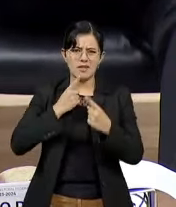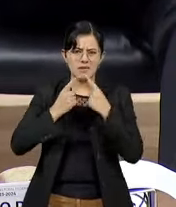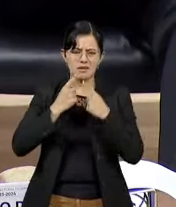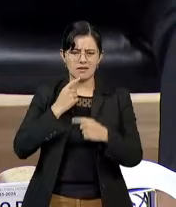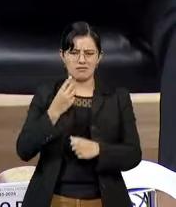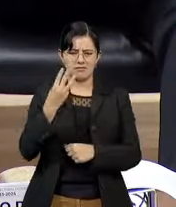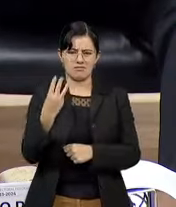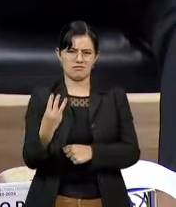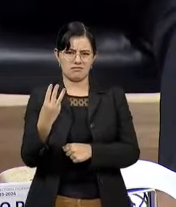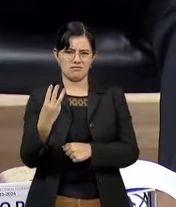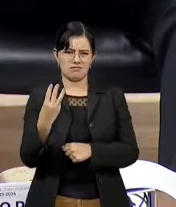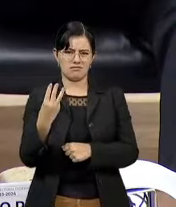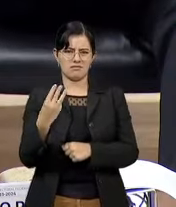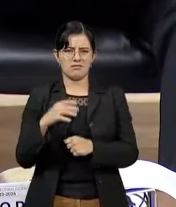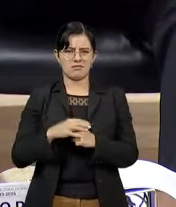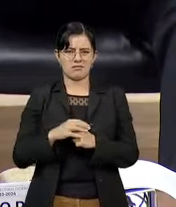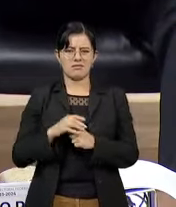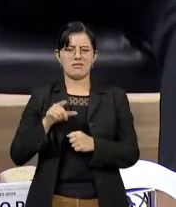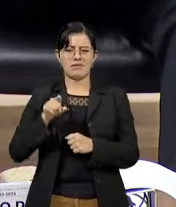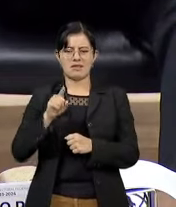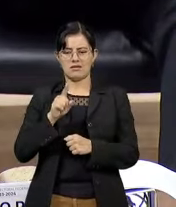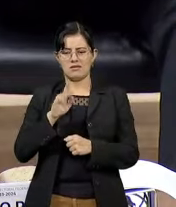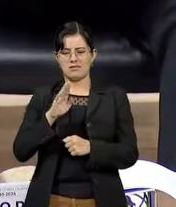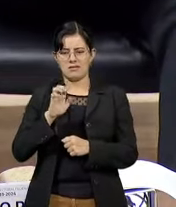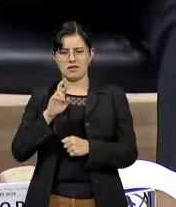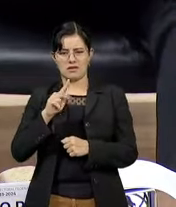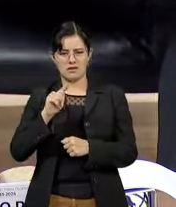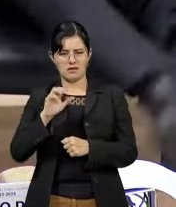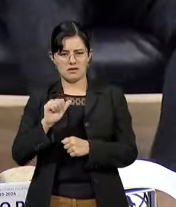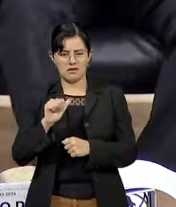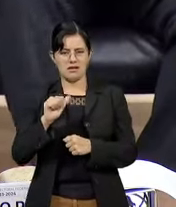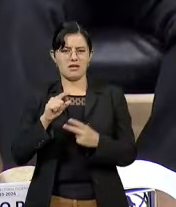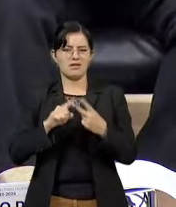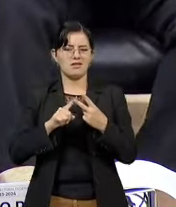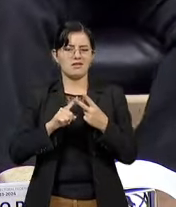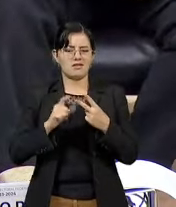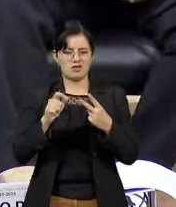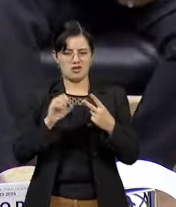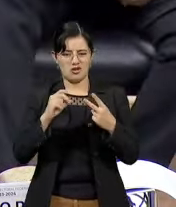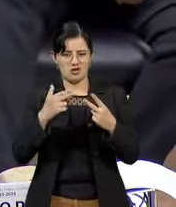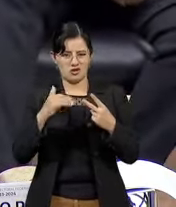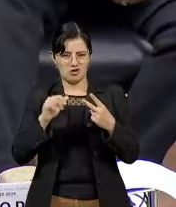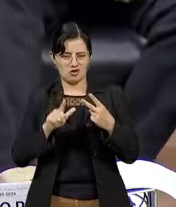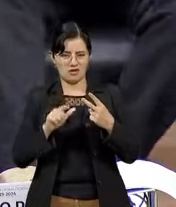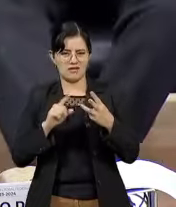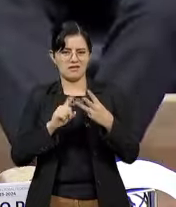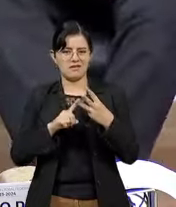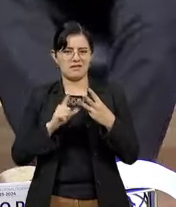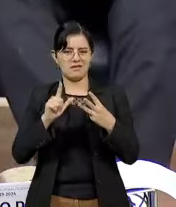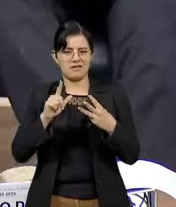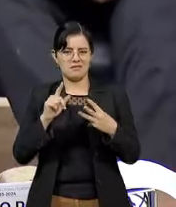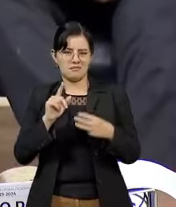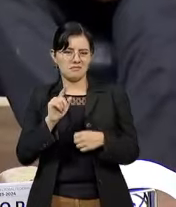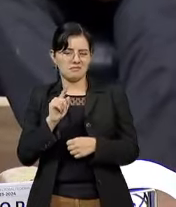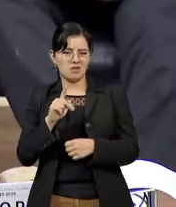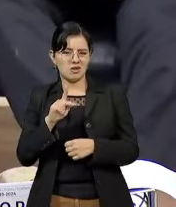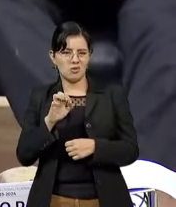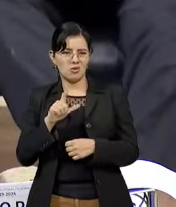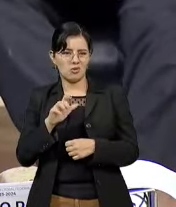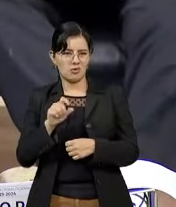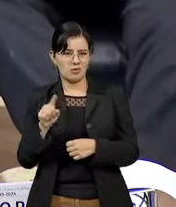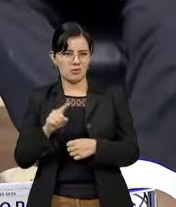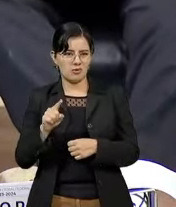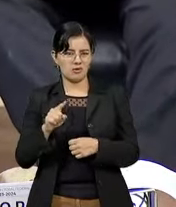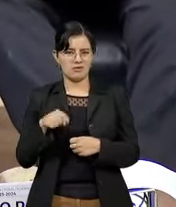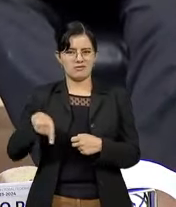ochel galv Ruiz Álvarez maes y este López San Martín y yo ya he dicho aquí que se dejen venir de 100 en 100 que no sean